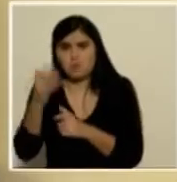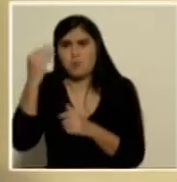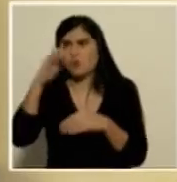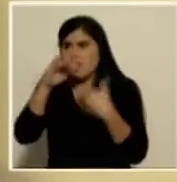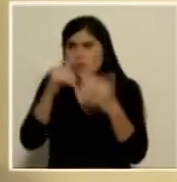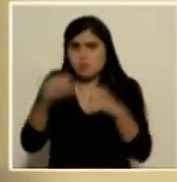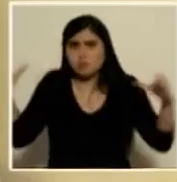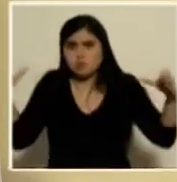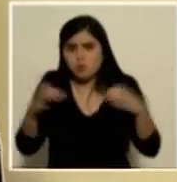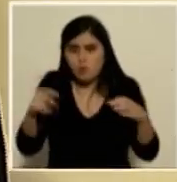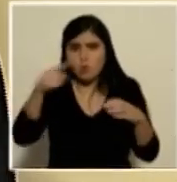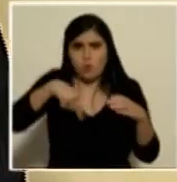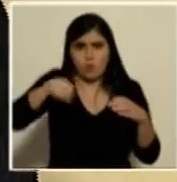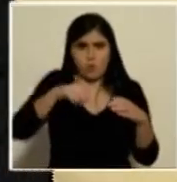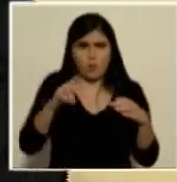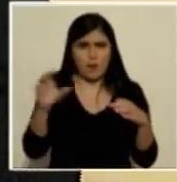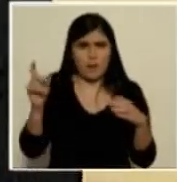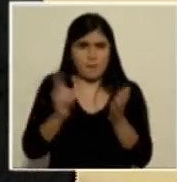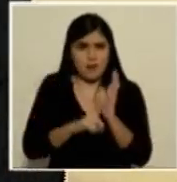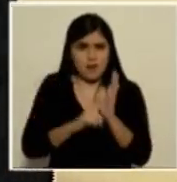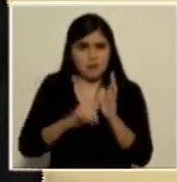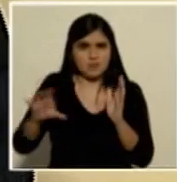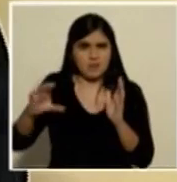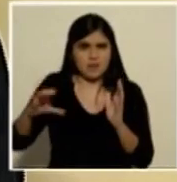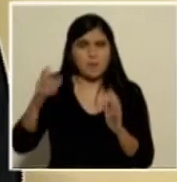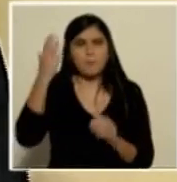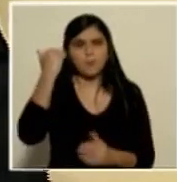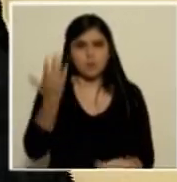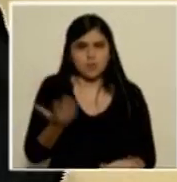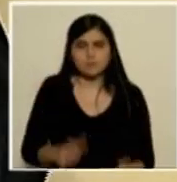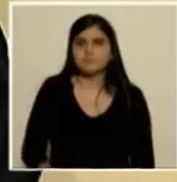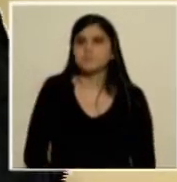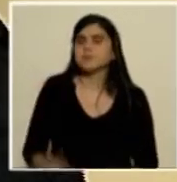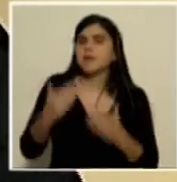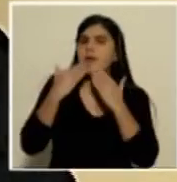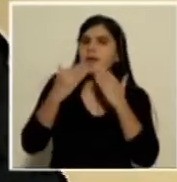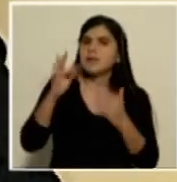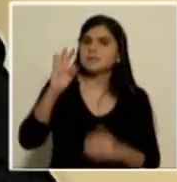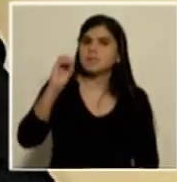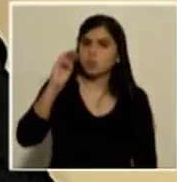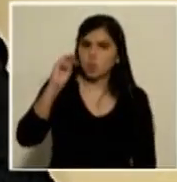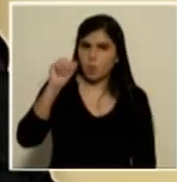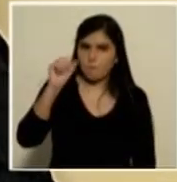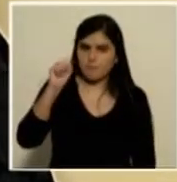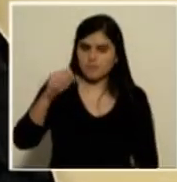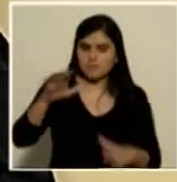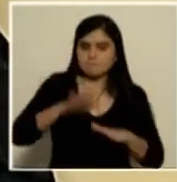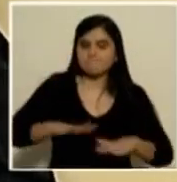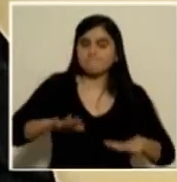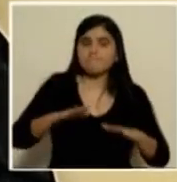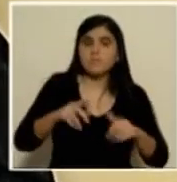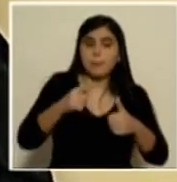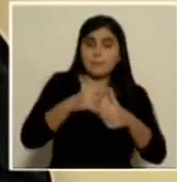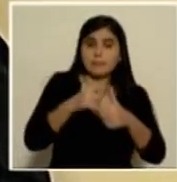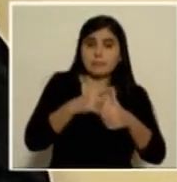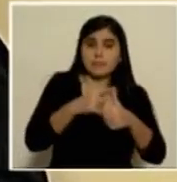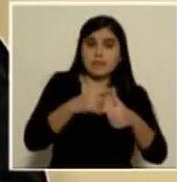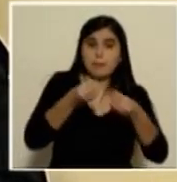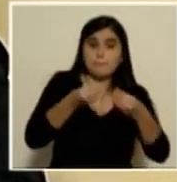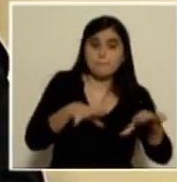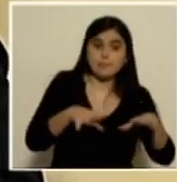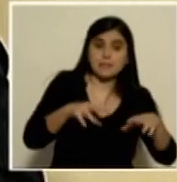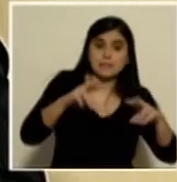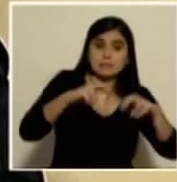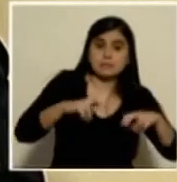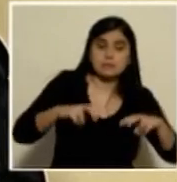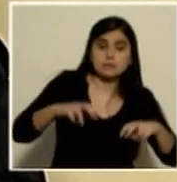la precisión, señor ministro. Sí, gracias, don Tomás. Con respecto al escenario de perder la trazabilidad, pues en realidad el